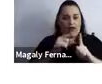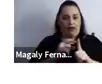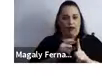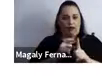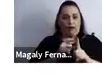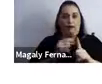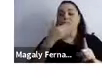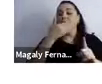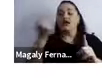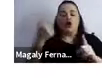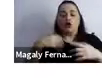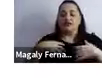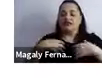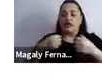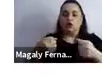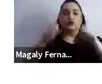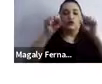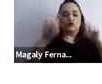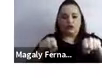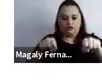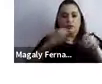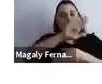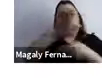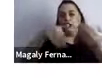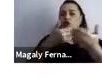mejor salud posible para todos.